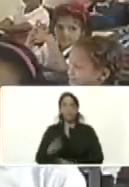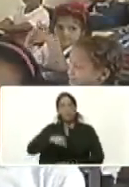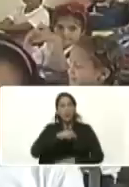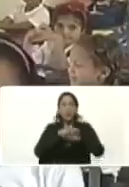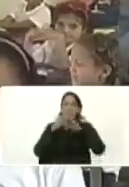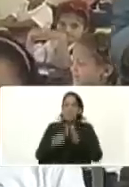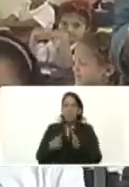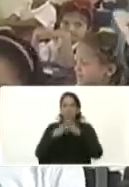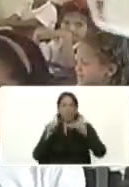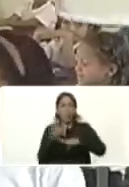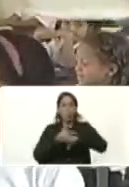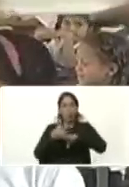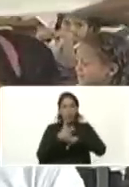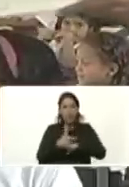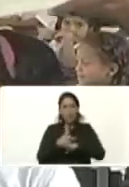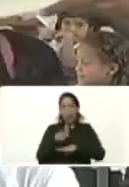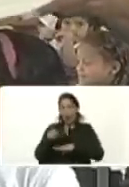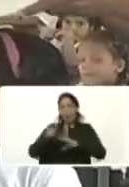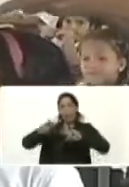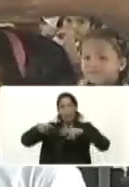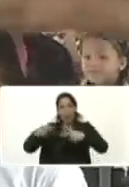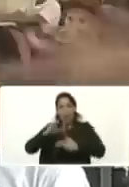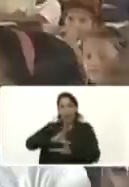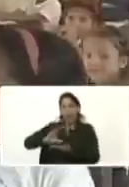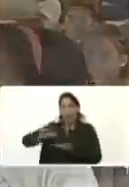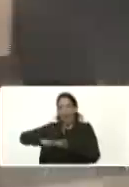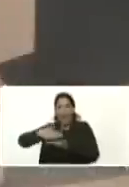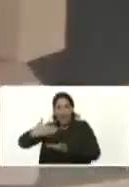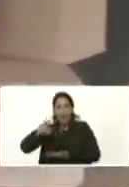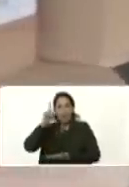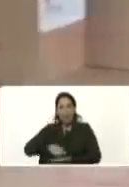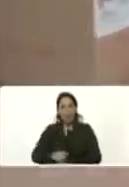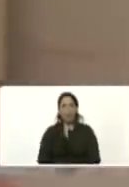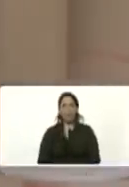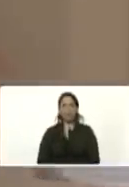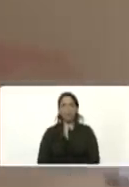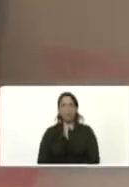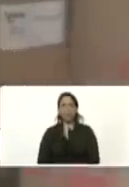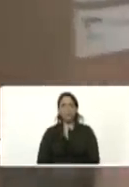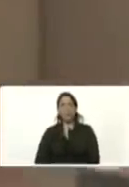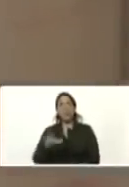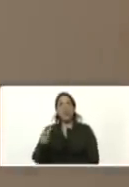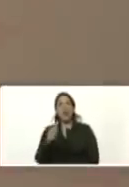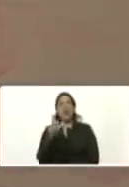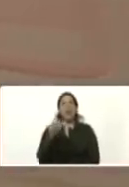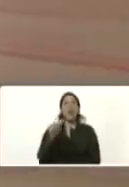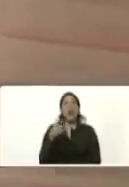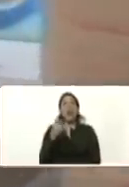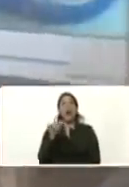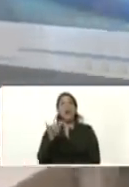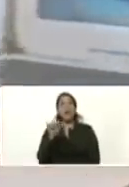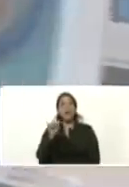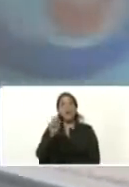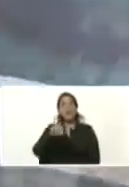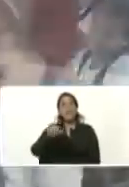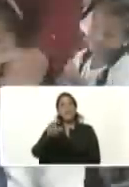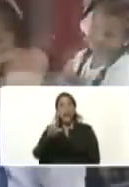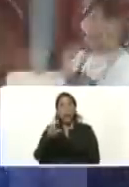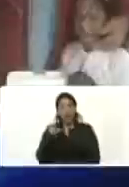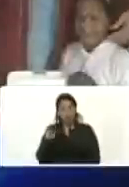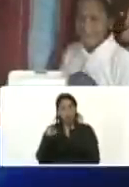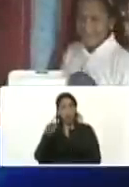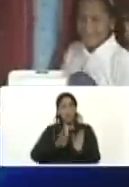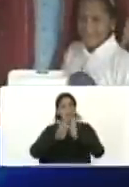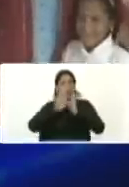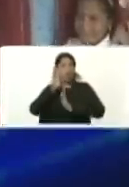ministro todo el gobierno está canaima también para gladismar gladismar suárez que va a ser periodista